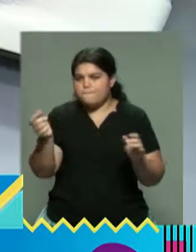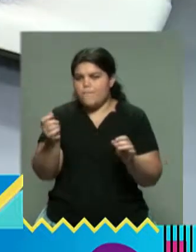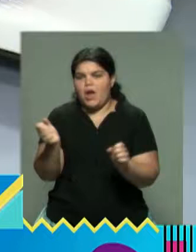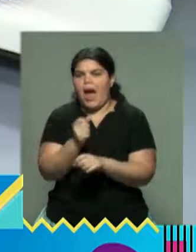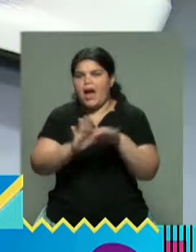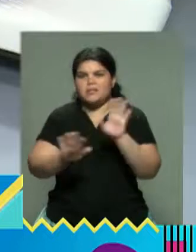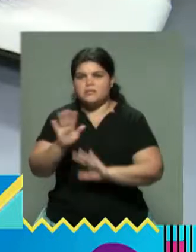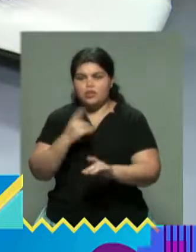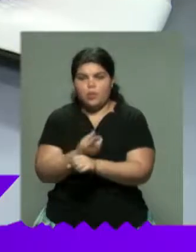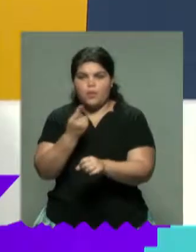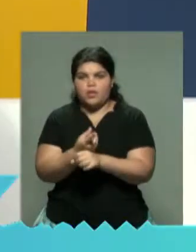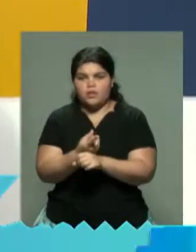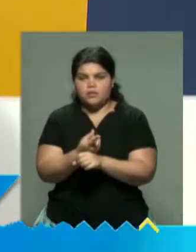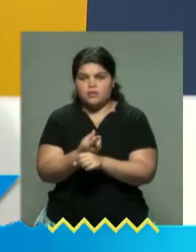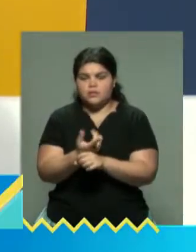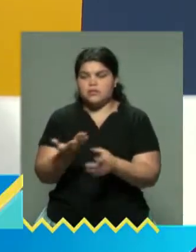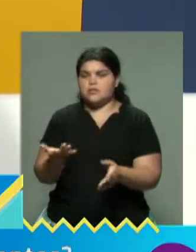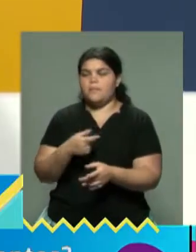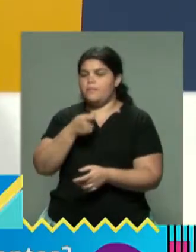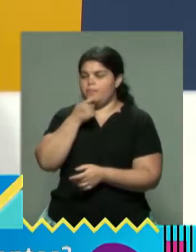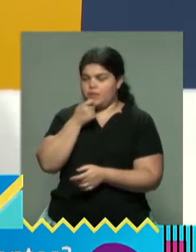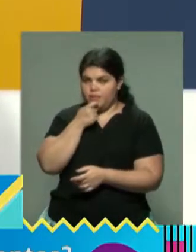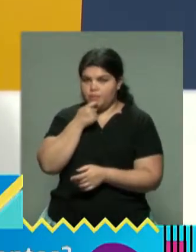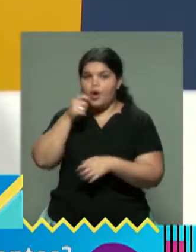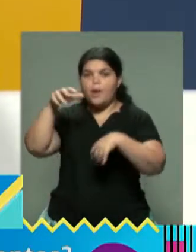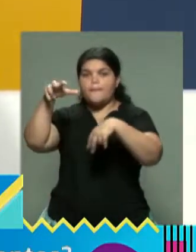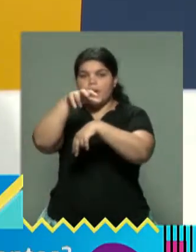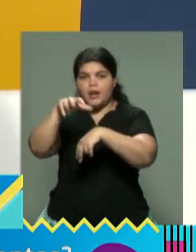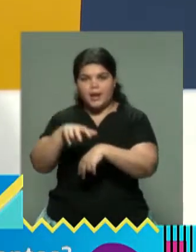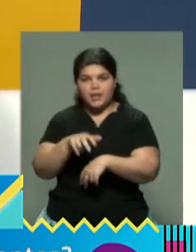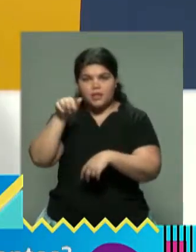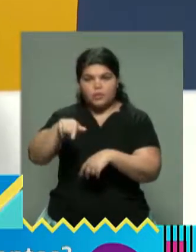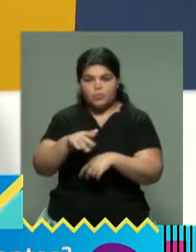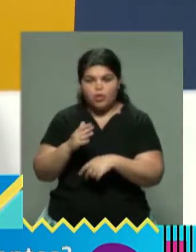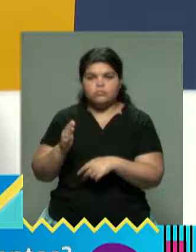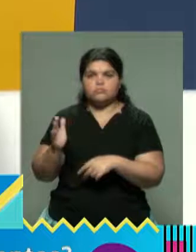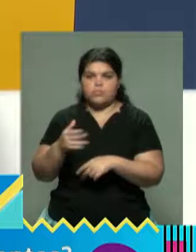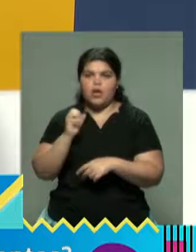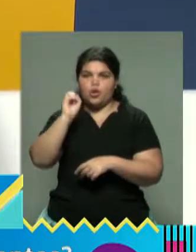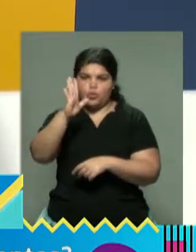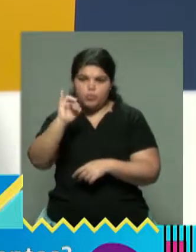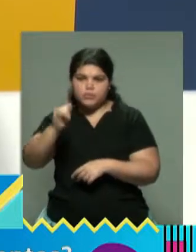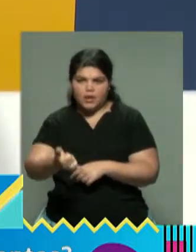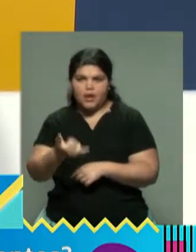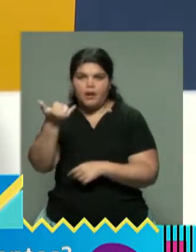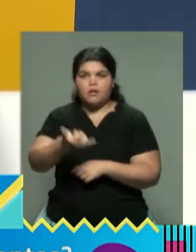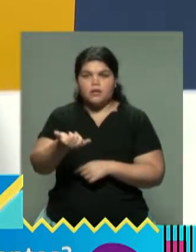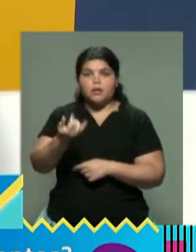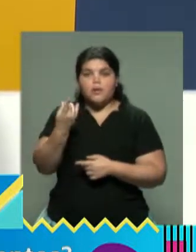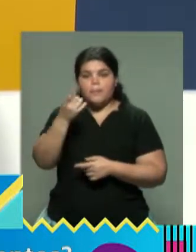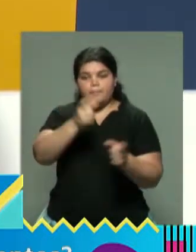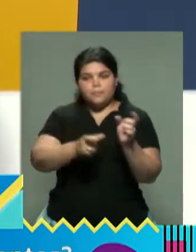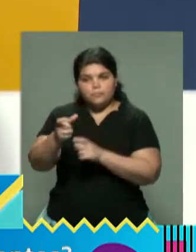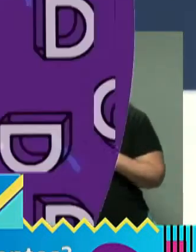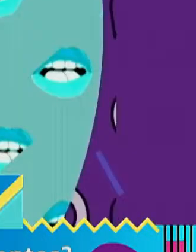paracaidismo. Paracaidismo está muy regulado y existen clubes, y está todo federado, y las pocas personas que están trabajando en